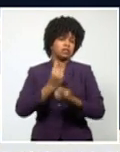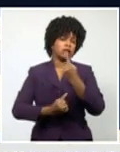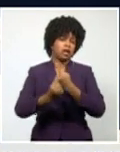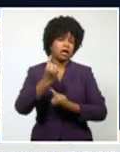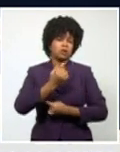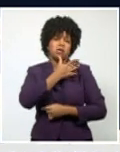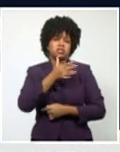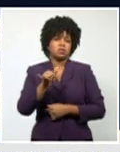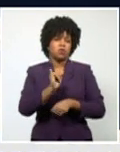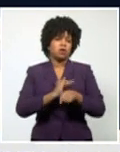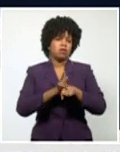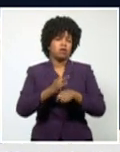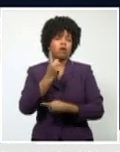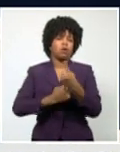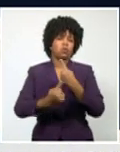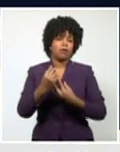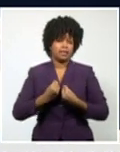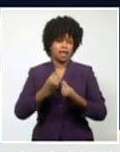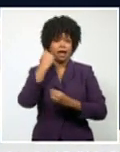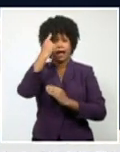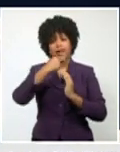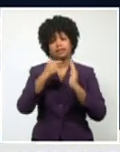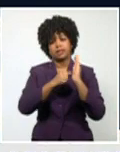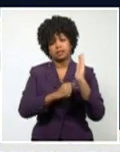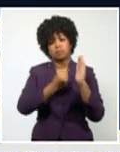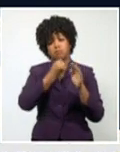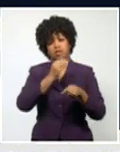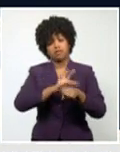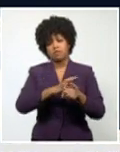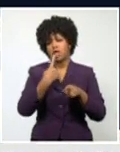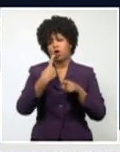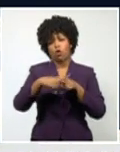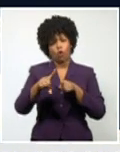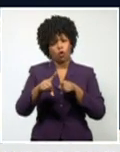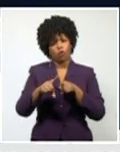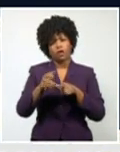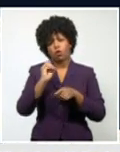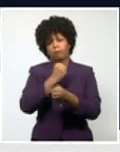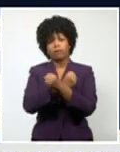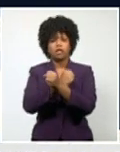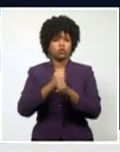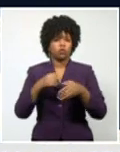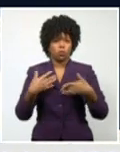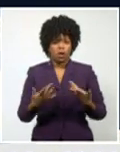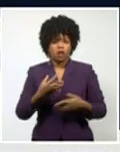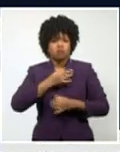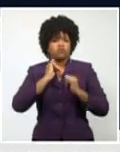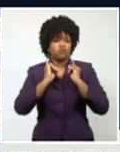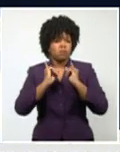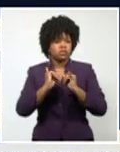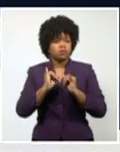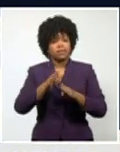algunas características de enfermedades que yo pueda tener también asociados, factores de riesgo, pues se hace una visita por